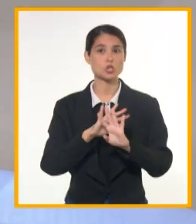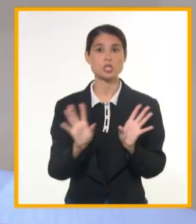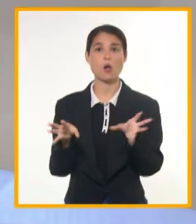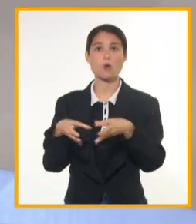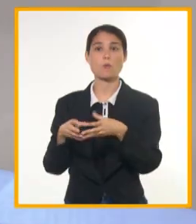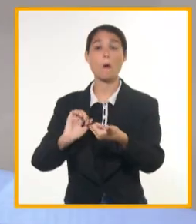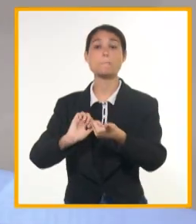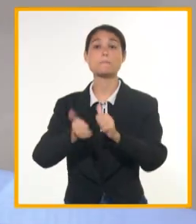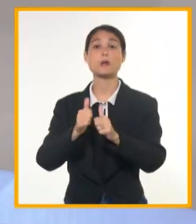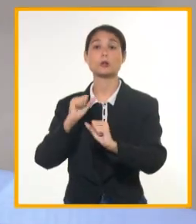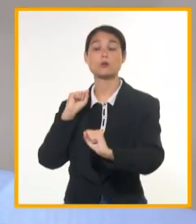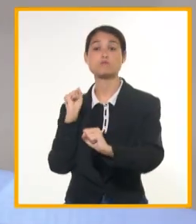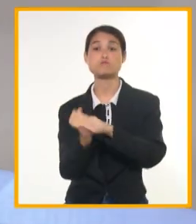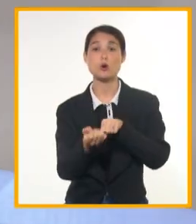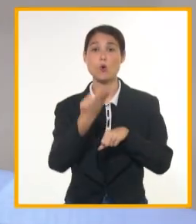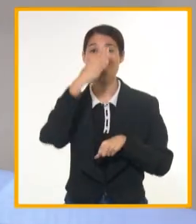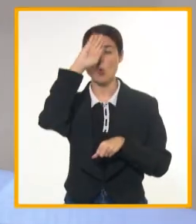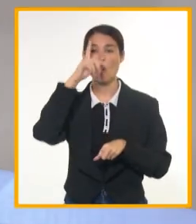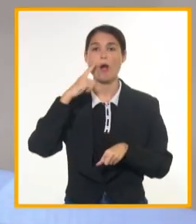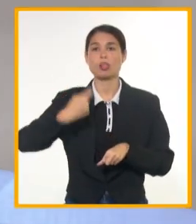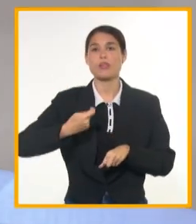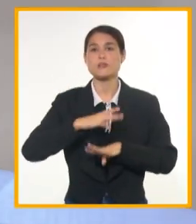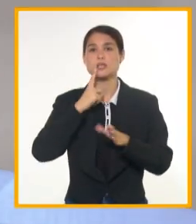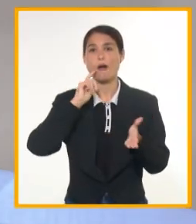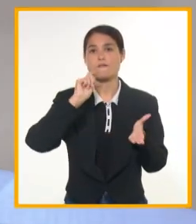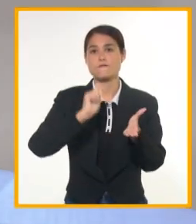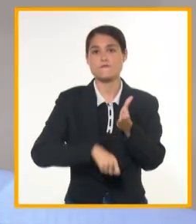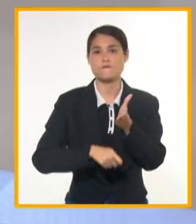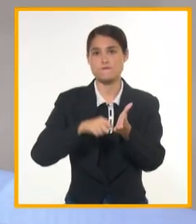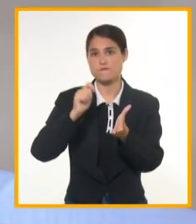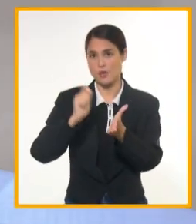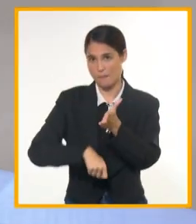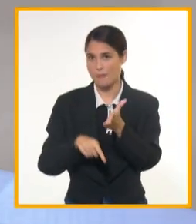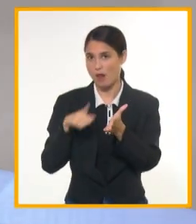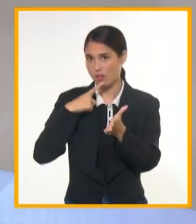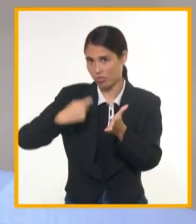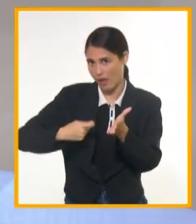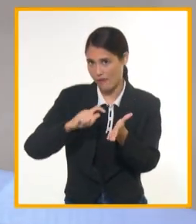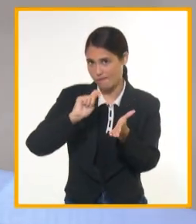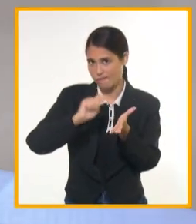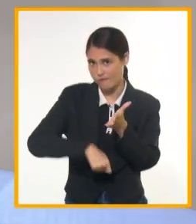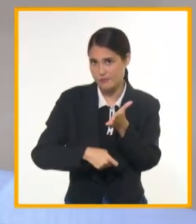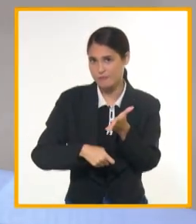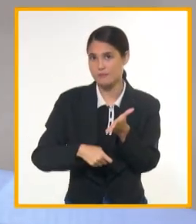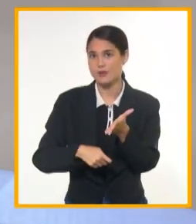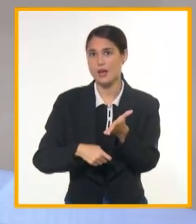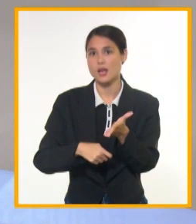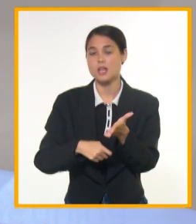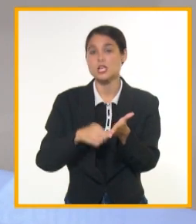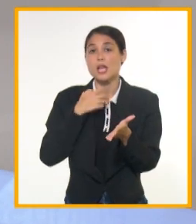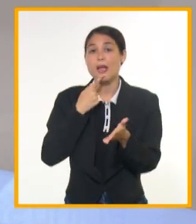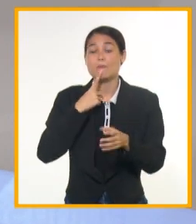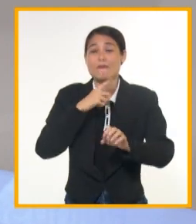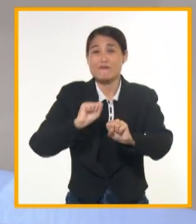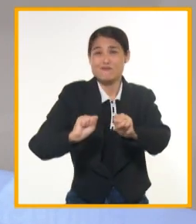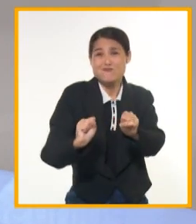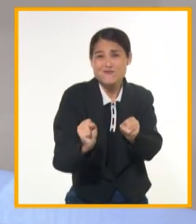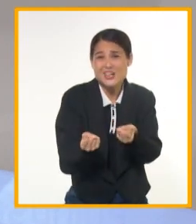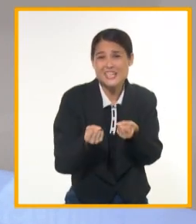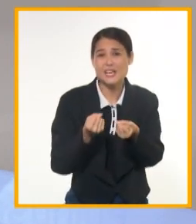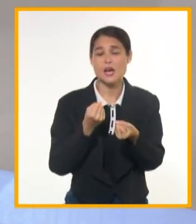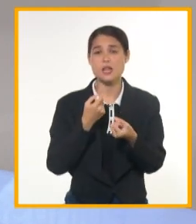firmar ese documento que entre ellos mismos se le llama el desbloqueo, donde renuncian, se obligan legalmente a